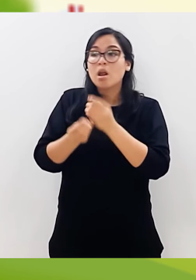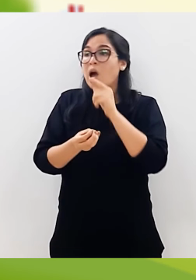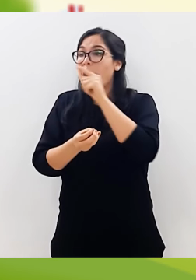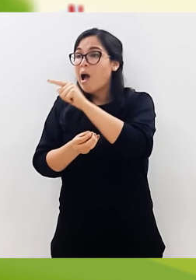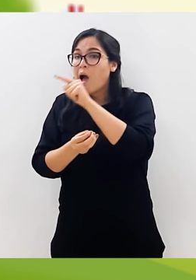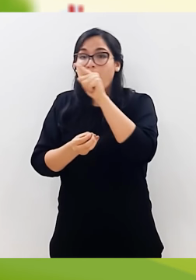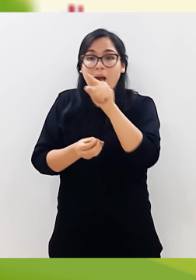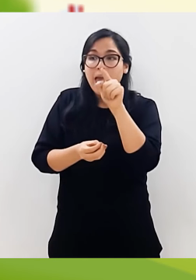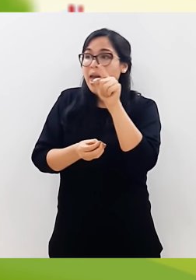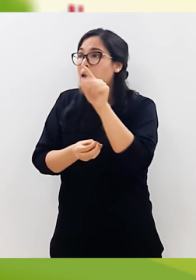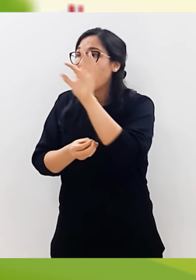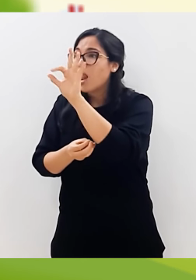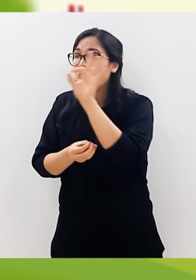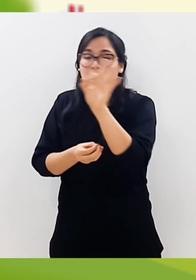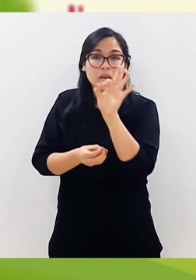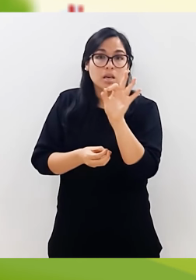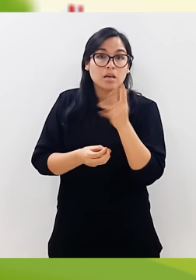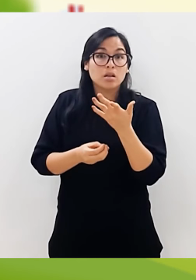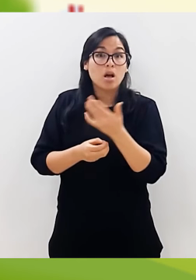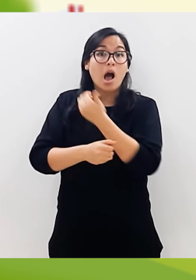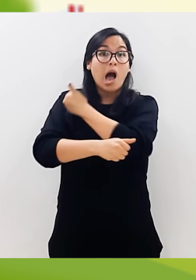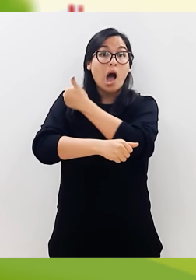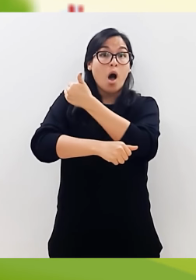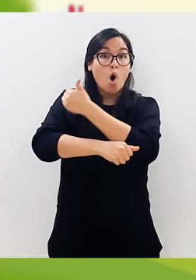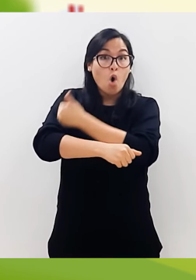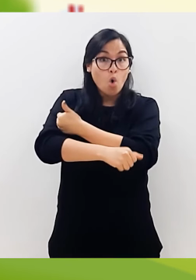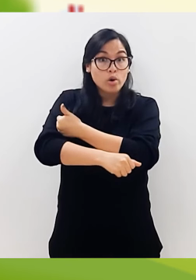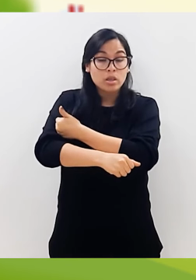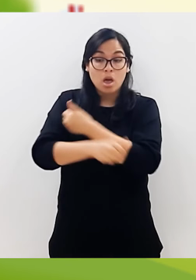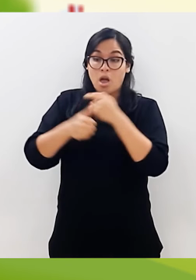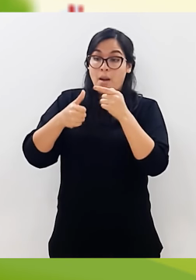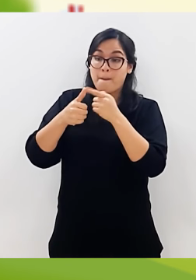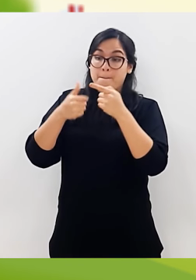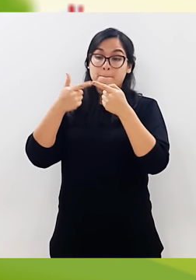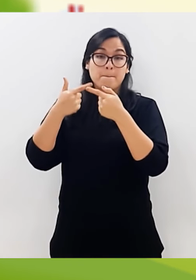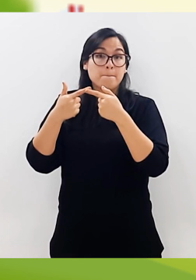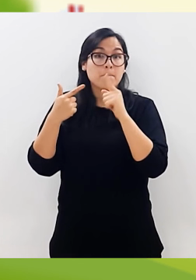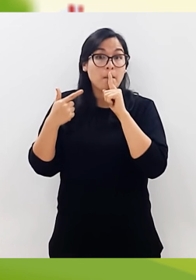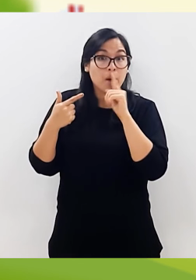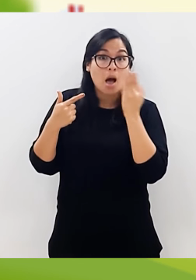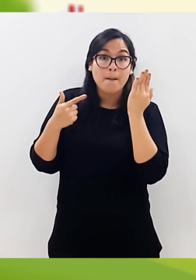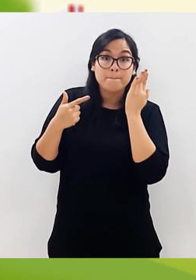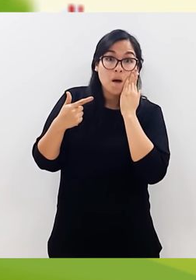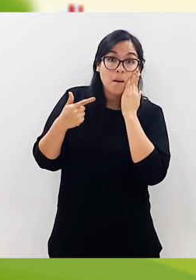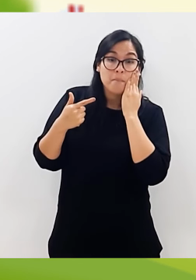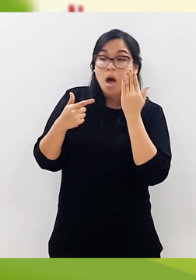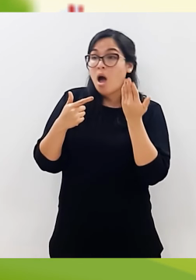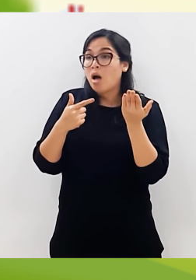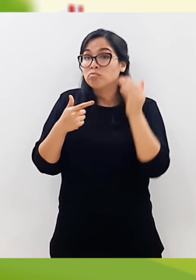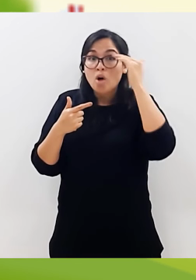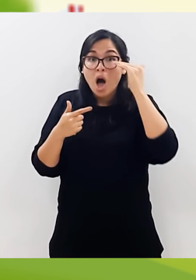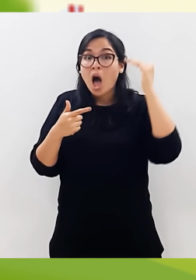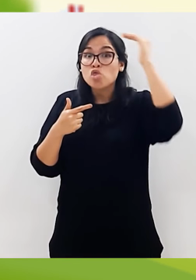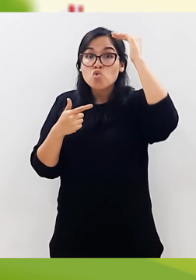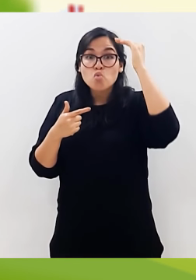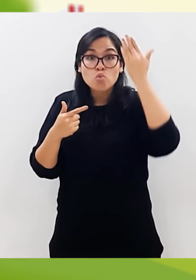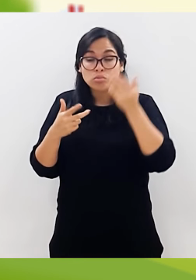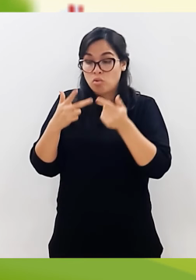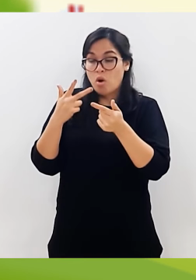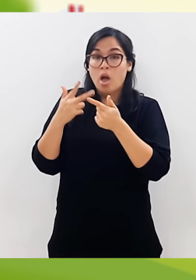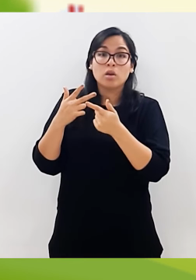Tercero, registrar en el acta comunitaria la elección del equipo